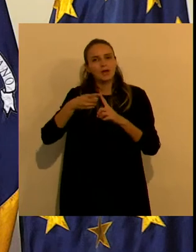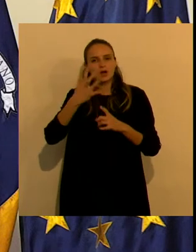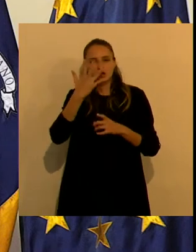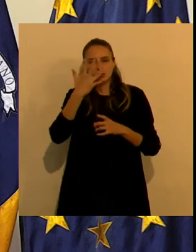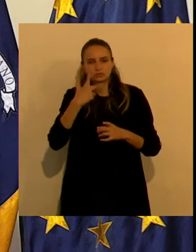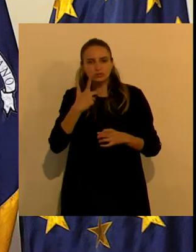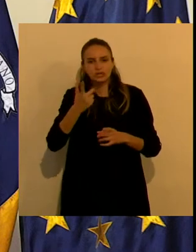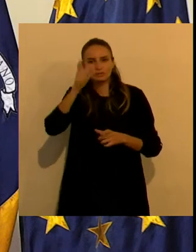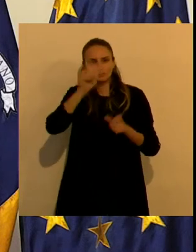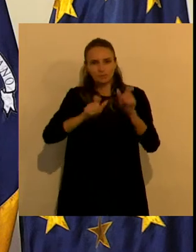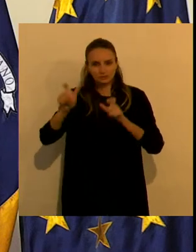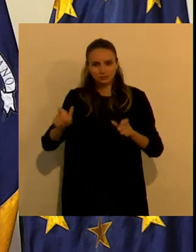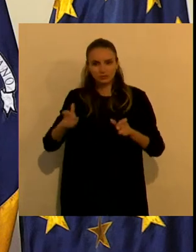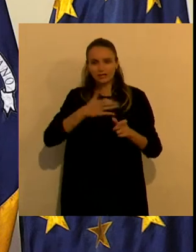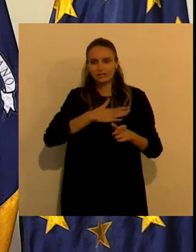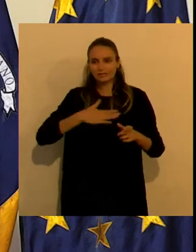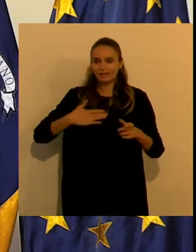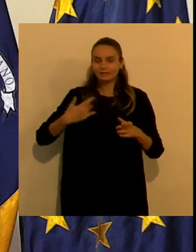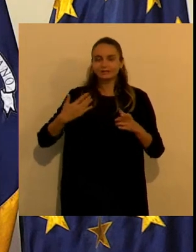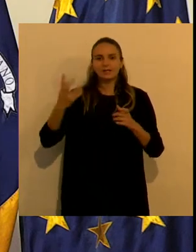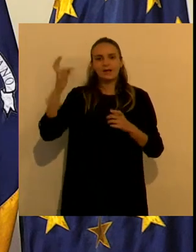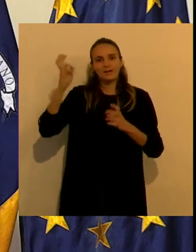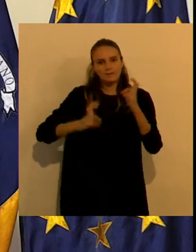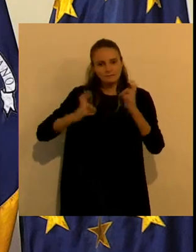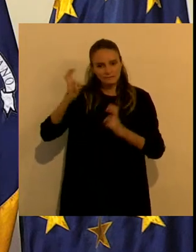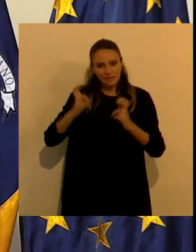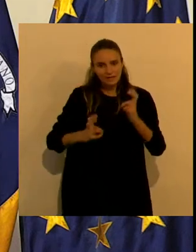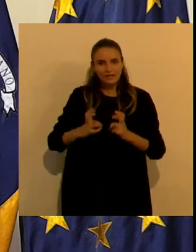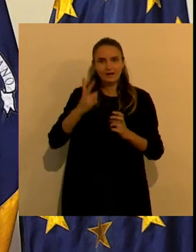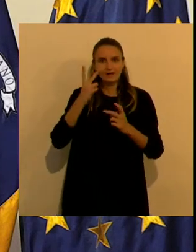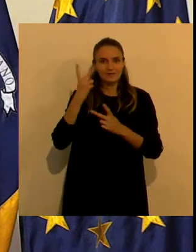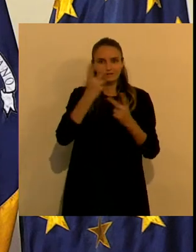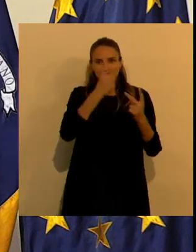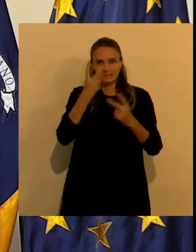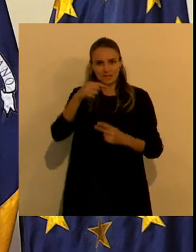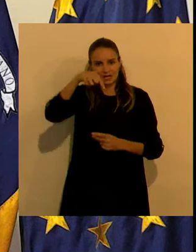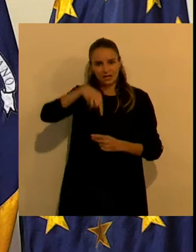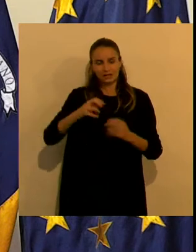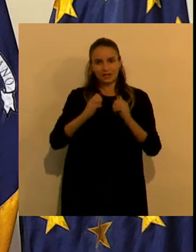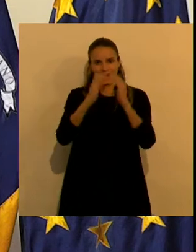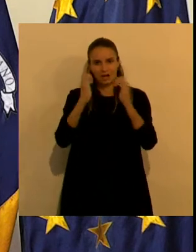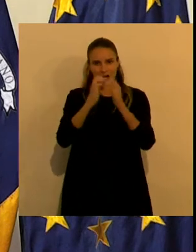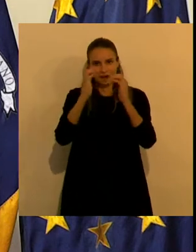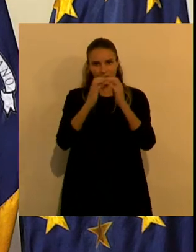y sigan queriendo y amando a nuestra isla de La Palma. Muchísimas gracias.